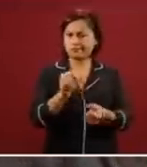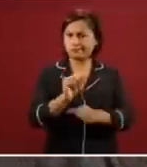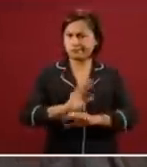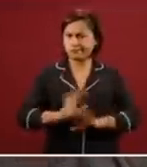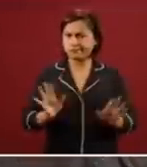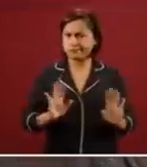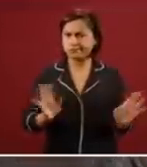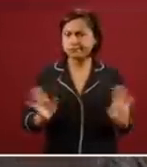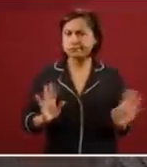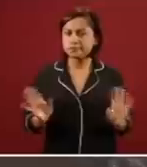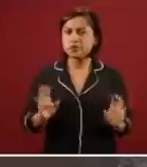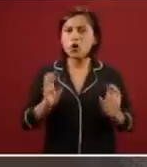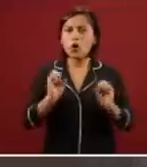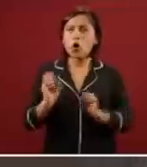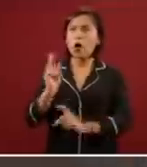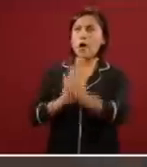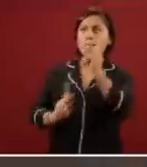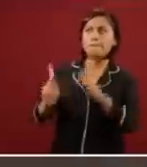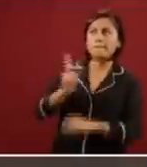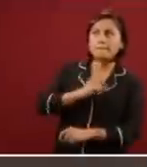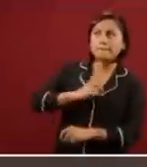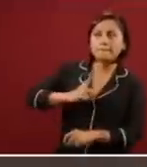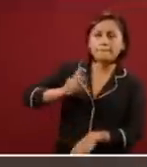se endeudó el país.